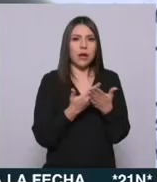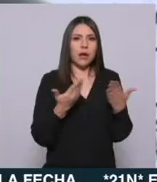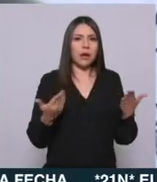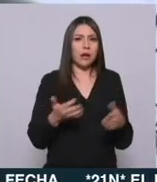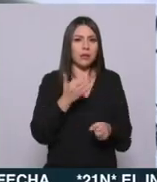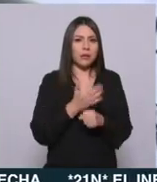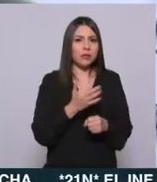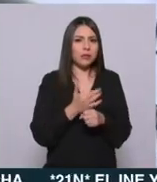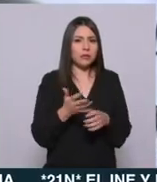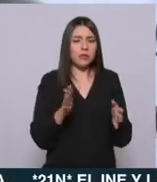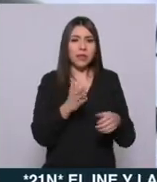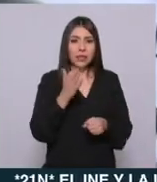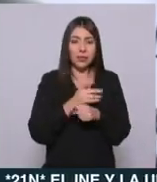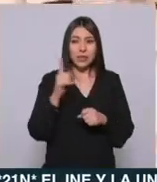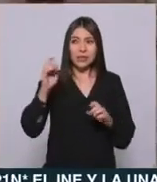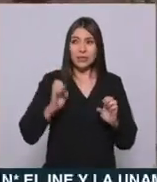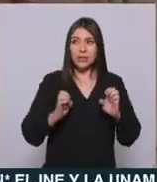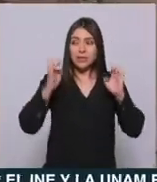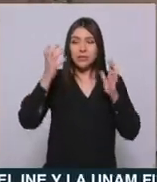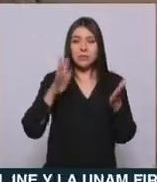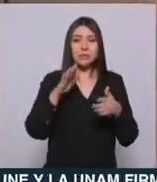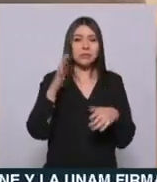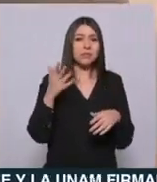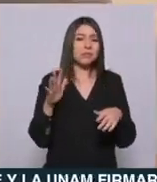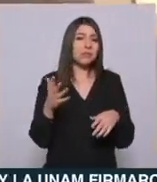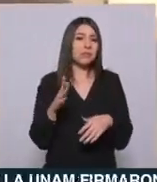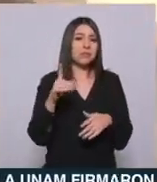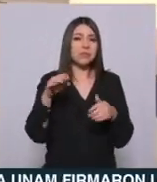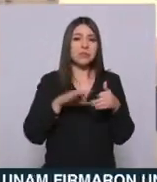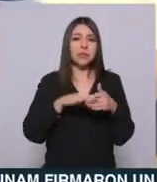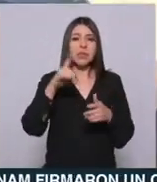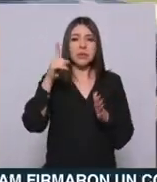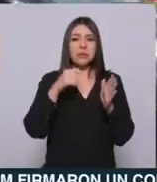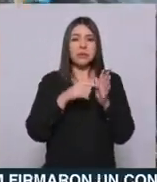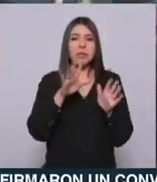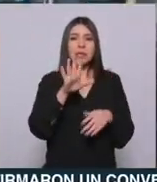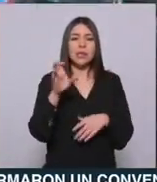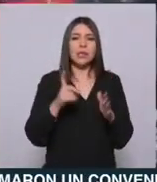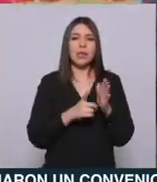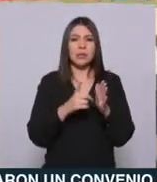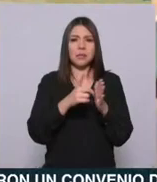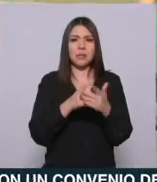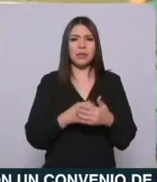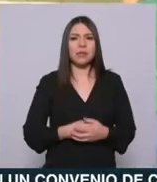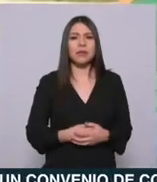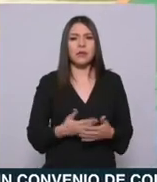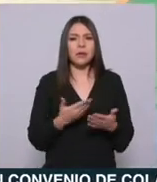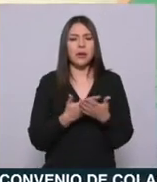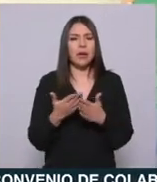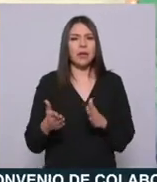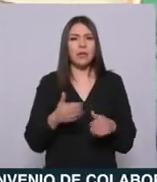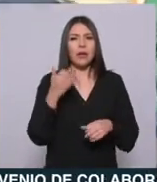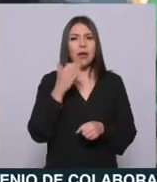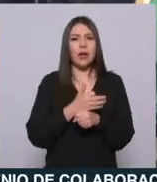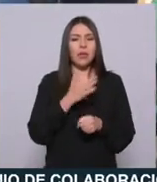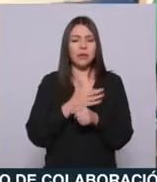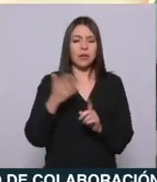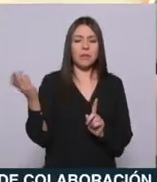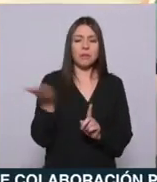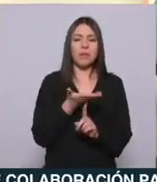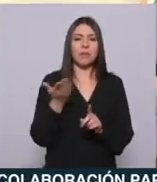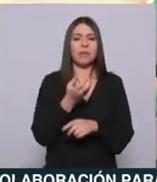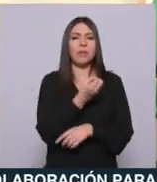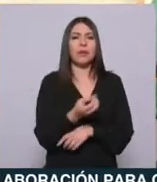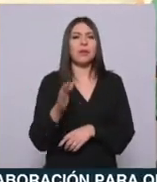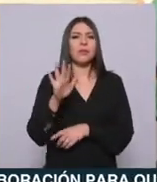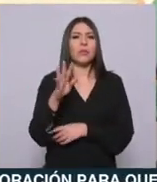de 1.500 departamentos. Acaban de tumbar sin ningún permiso 54 árboles